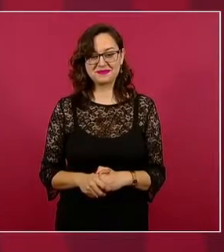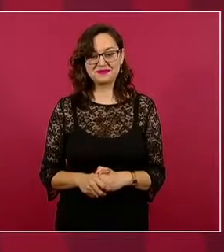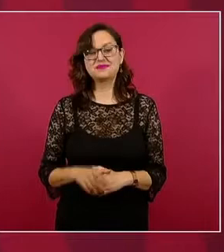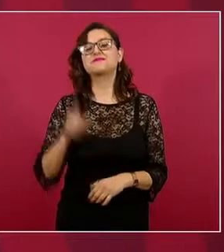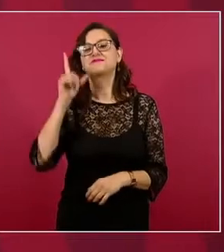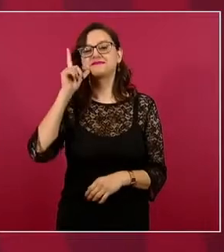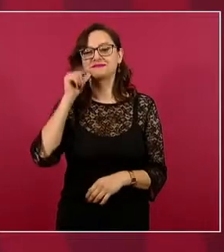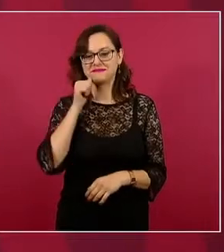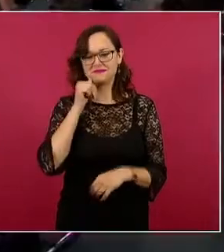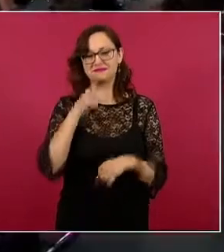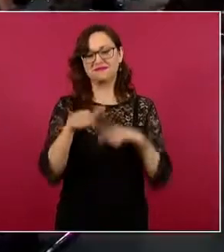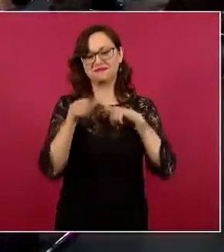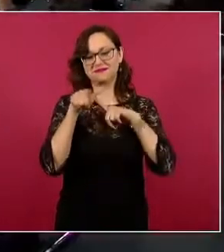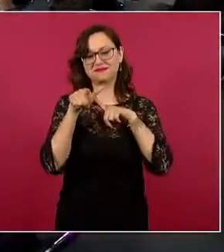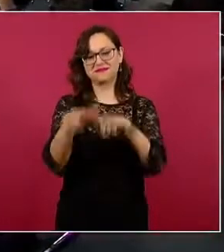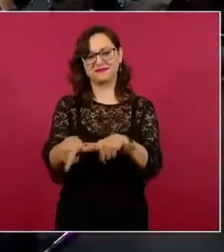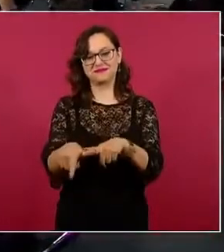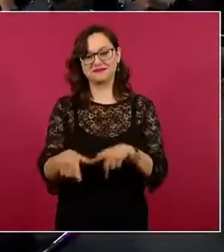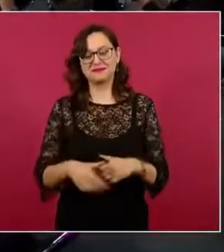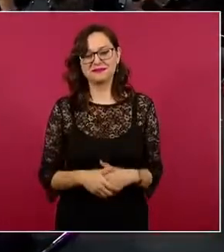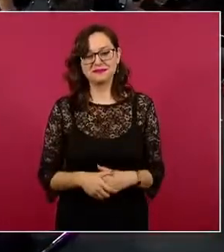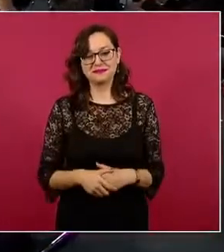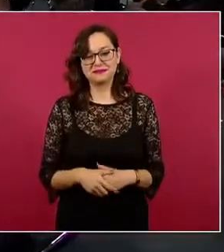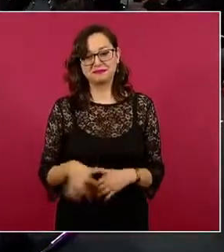Para mañana, mañana.